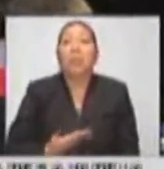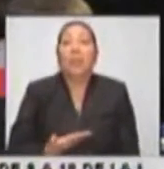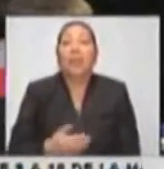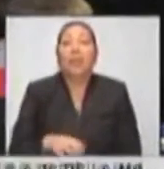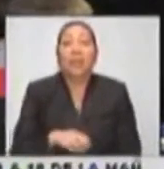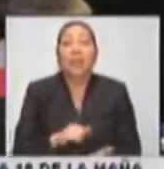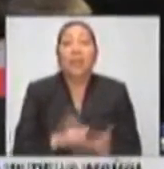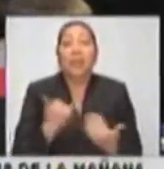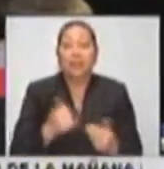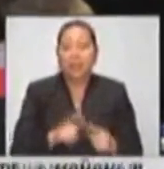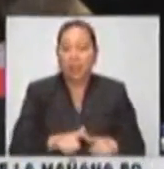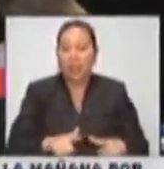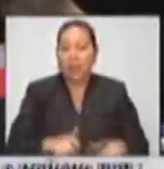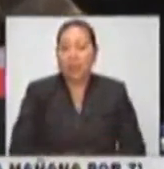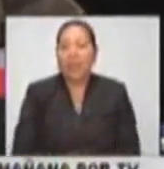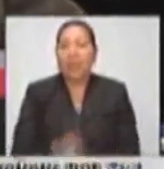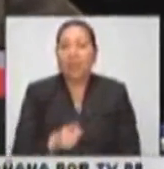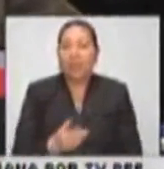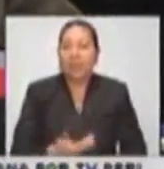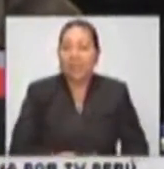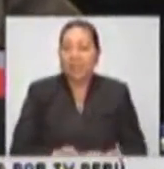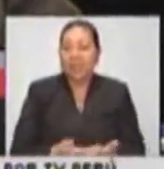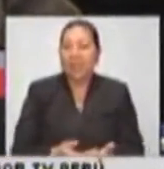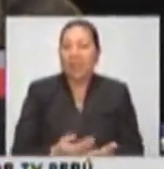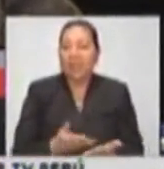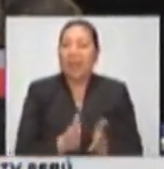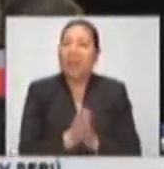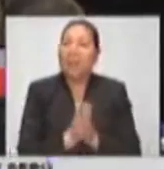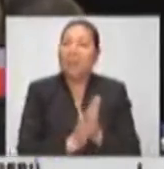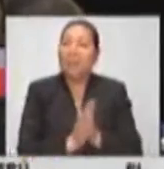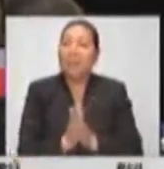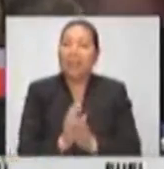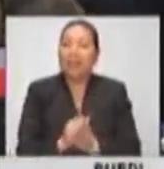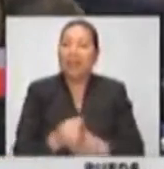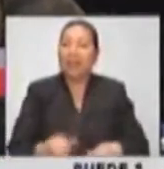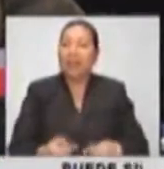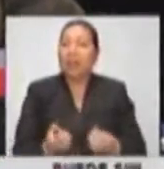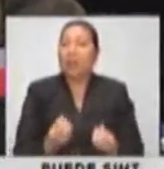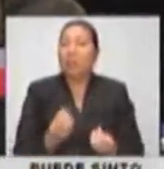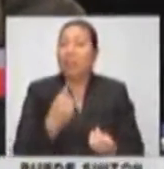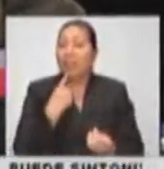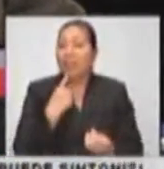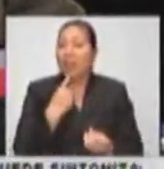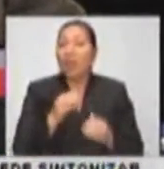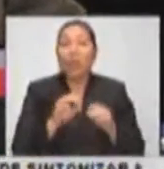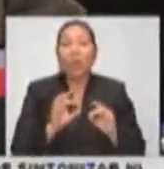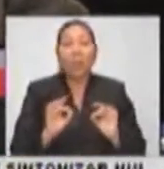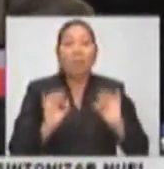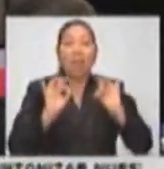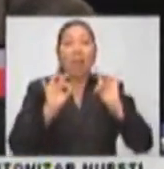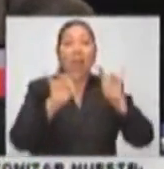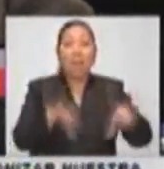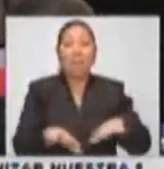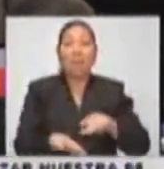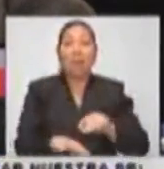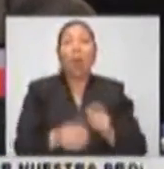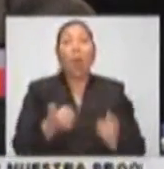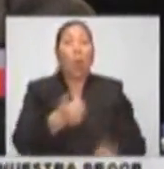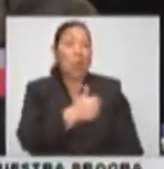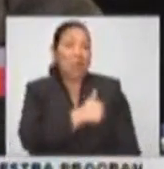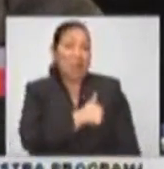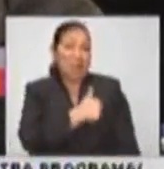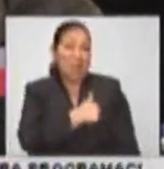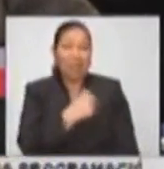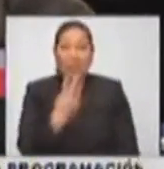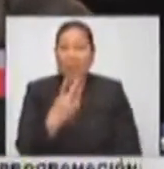la población en ese territorio. Eso nomás ya sería una ventaja de discutir, como decía, con Australia o con Canadá, que es tan grandote y